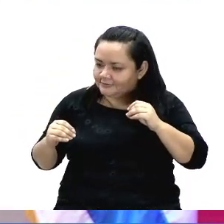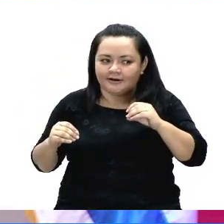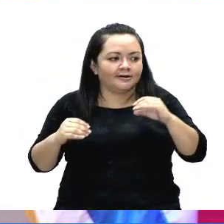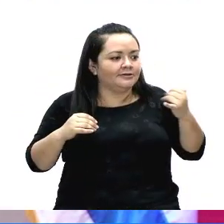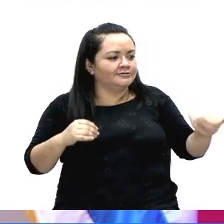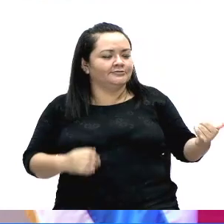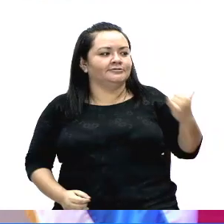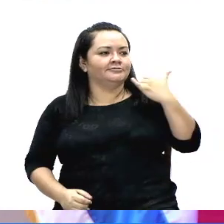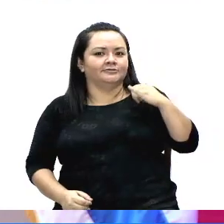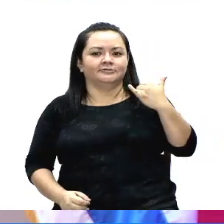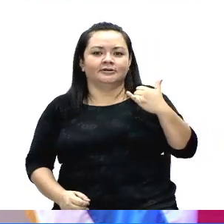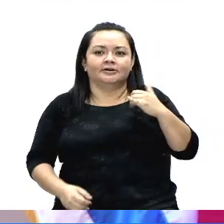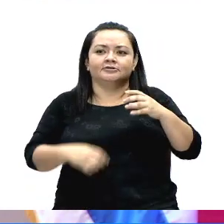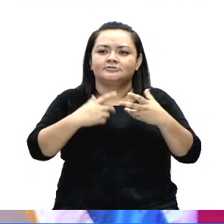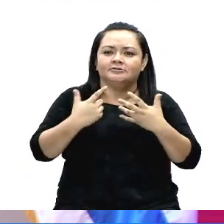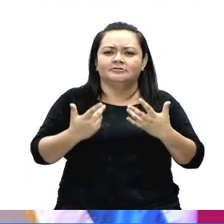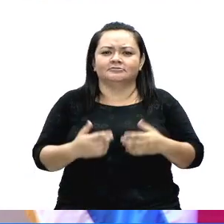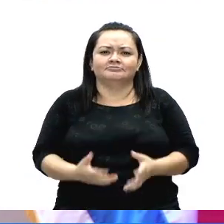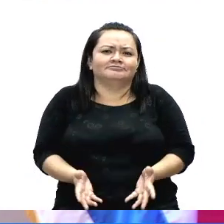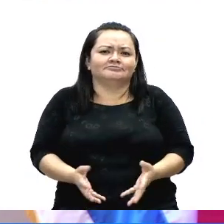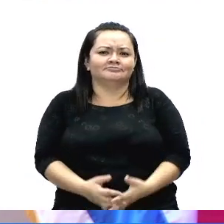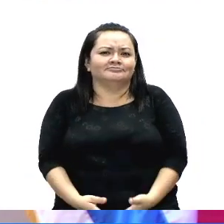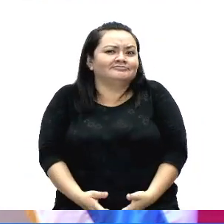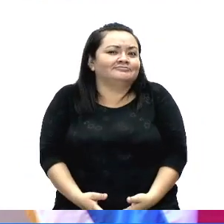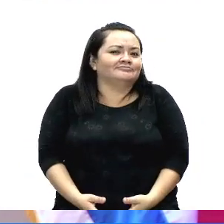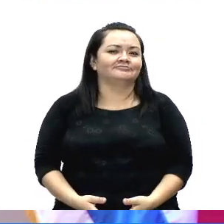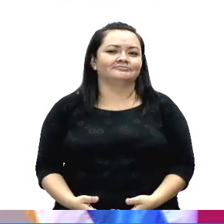y que un reporte que timo